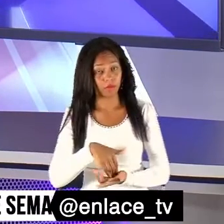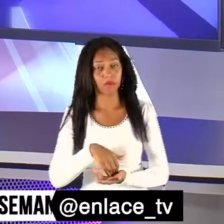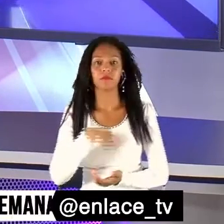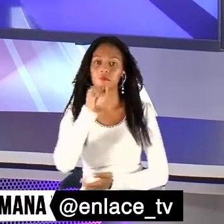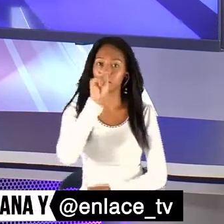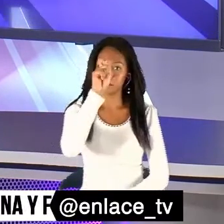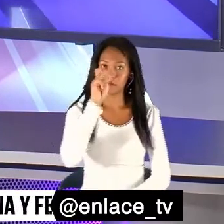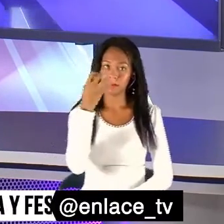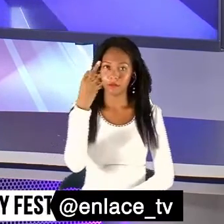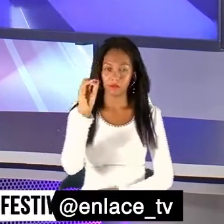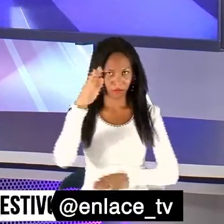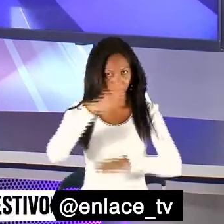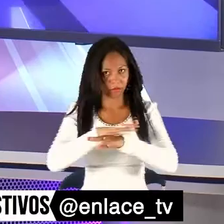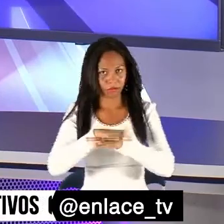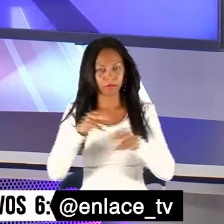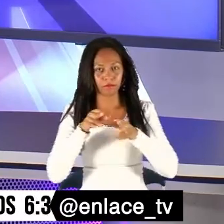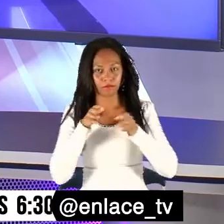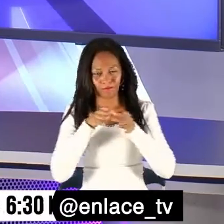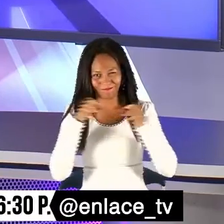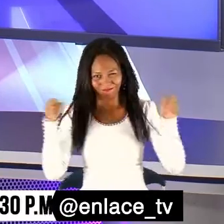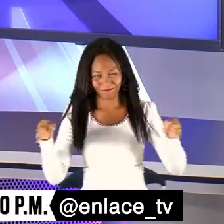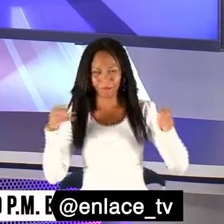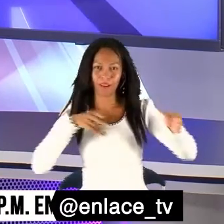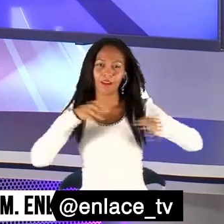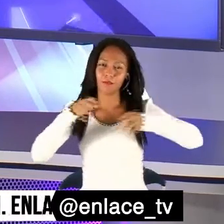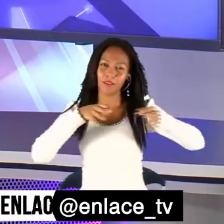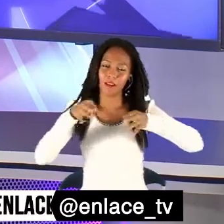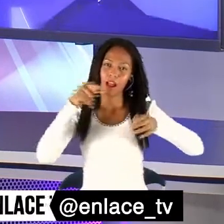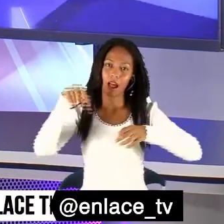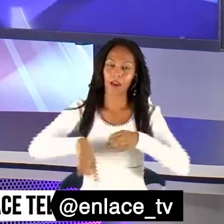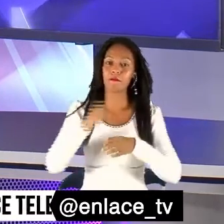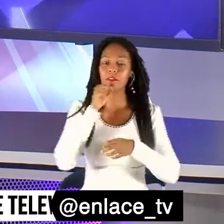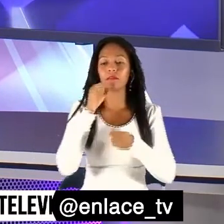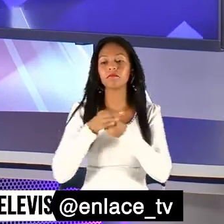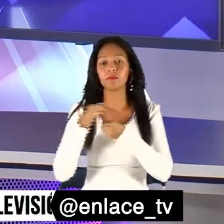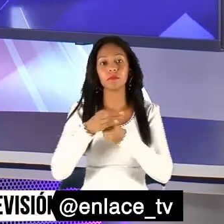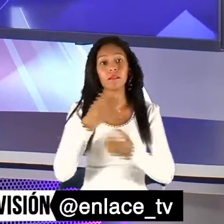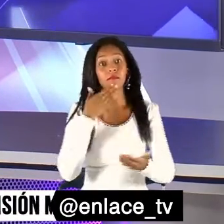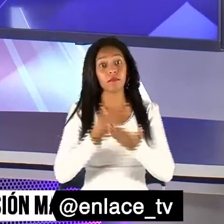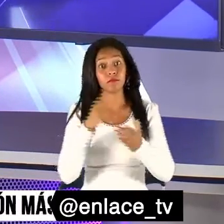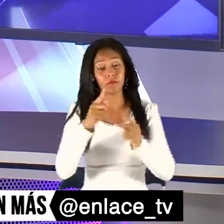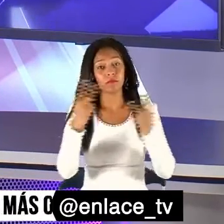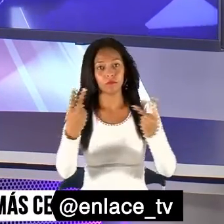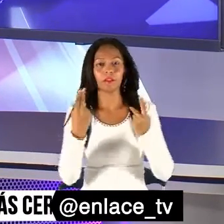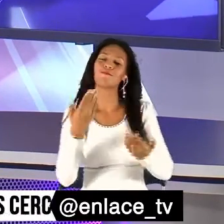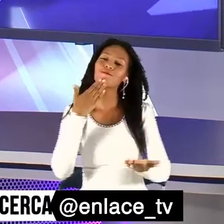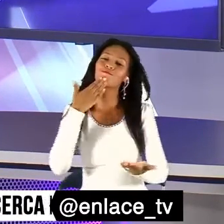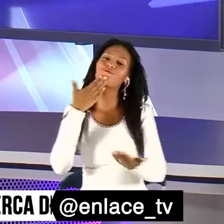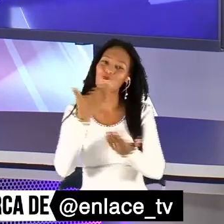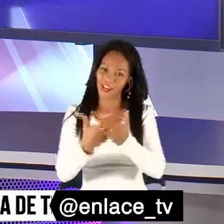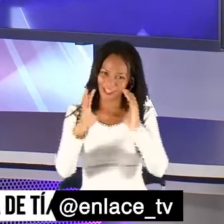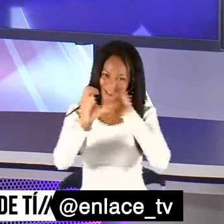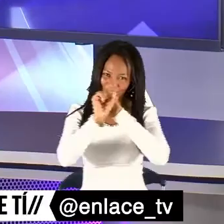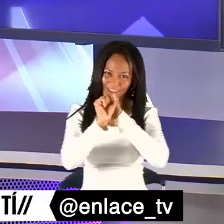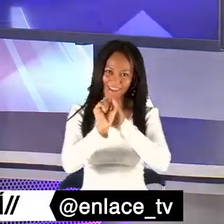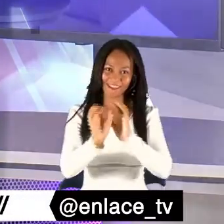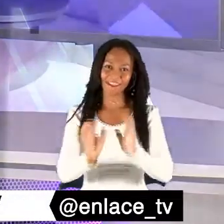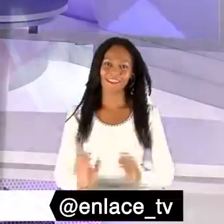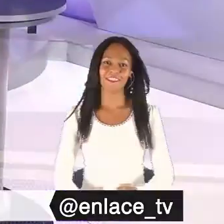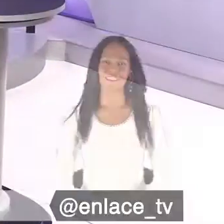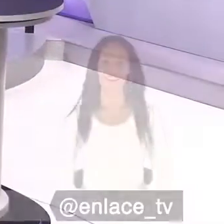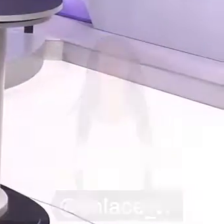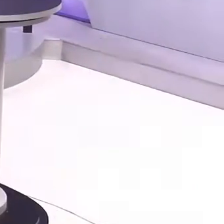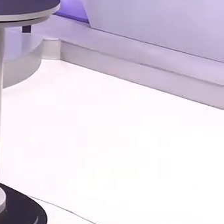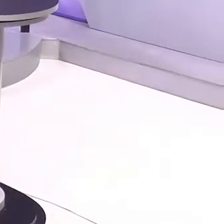esperamos 6:30 en punto para contarles más de lo que pasa en nuestra ciudad y región. Gracias por habernos acompañado y que tengan todos una feliz noche.